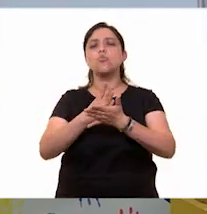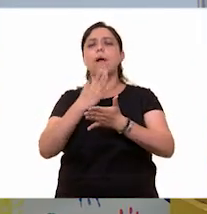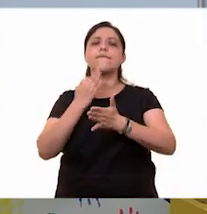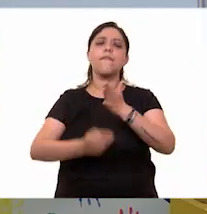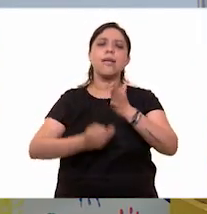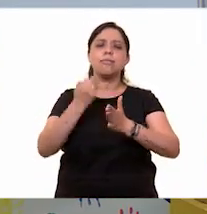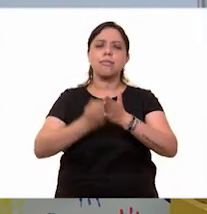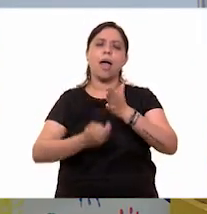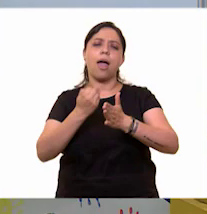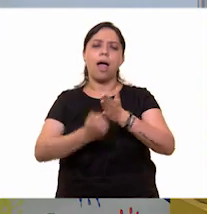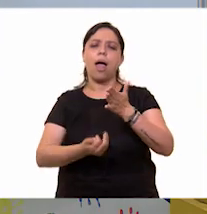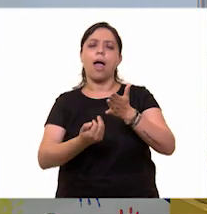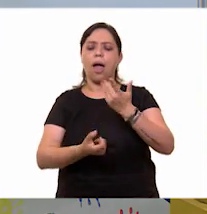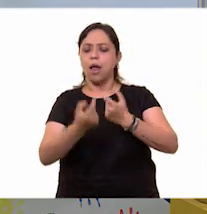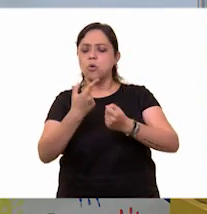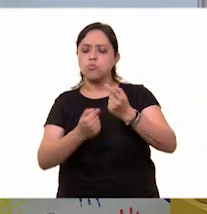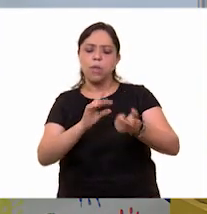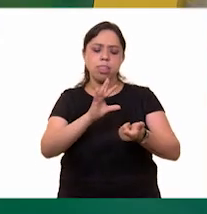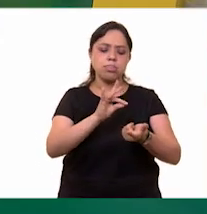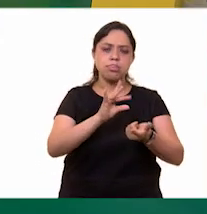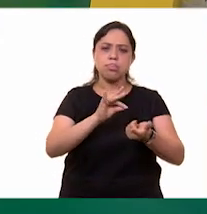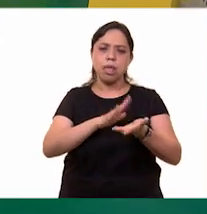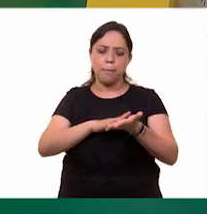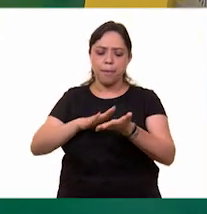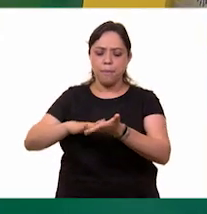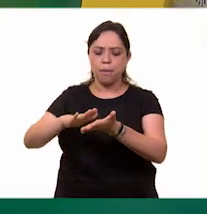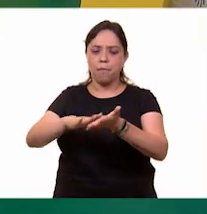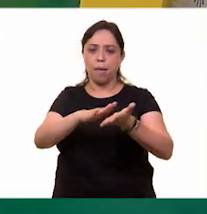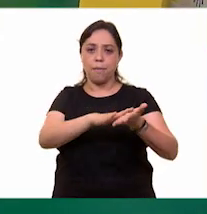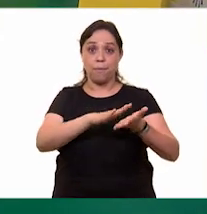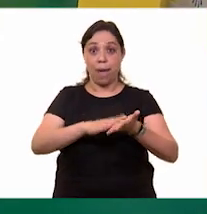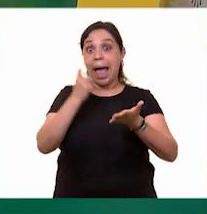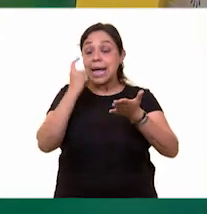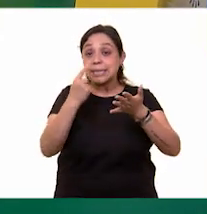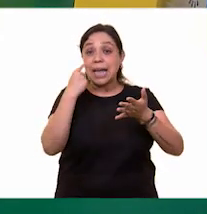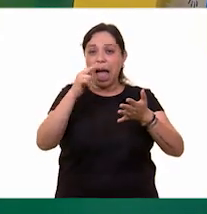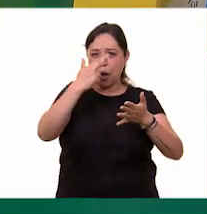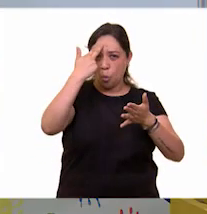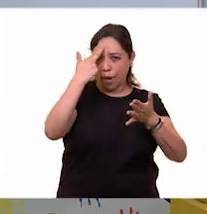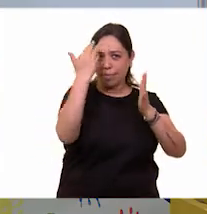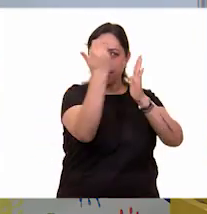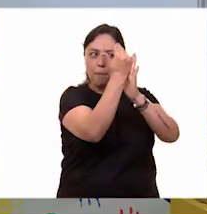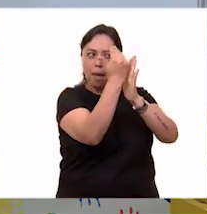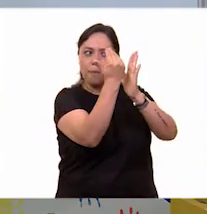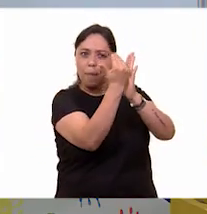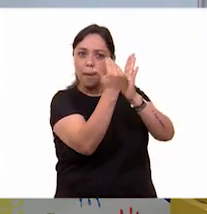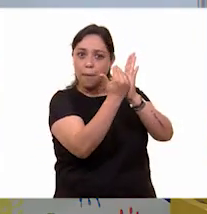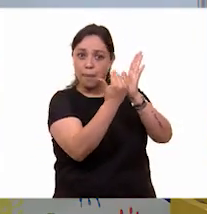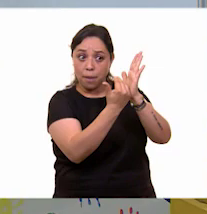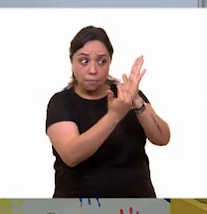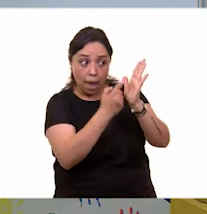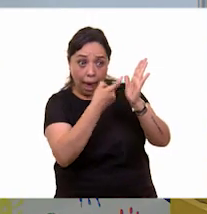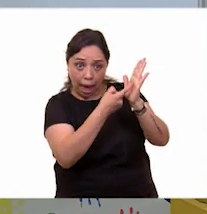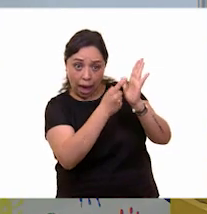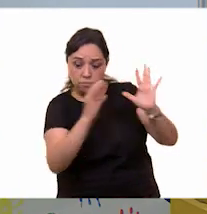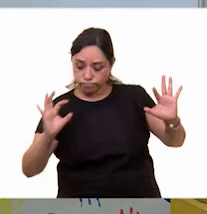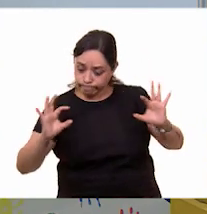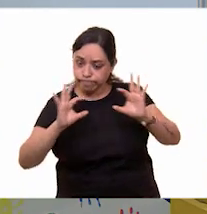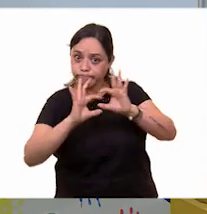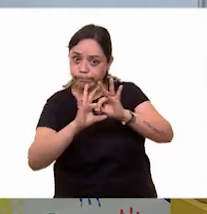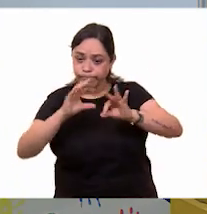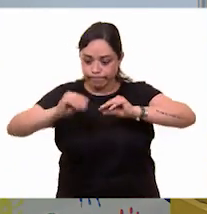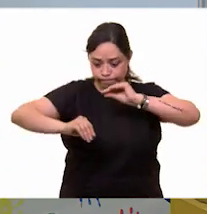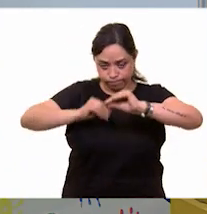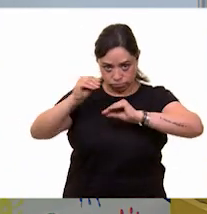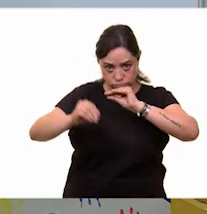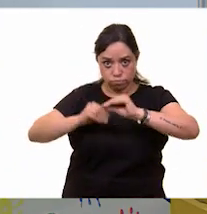algunas figuritas. Excelente. Entonces, recuerden que tiene que coincidir con todas estas características que nos está solicitando en el